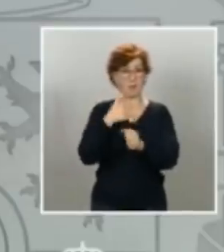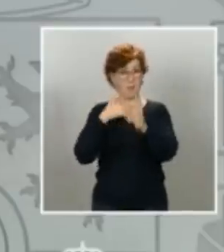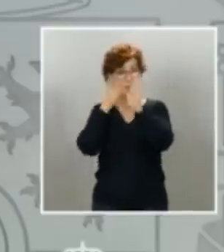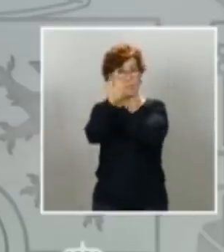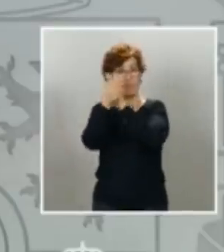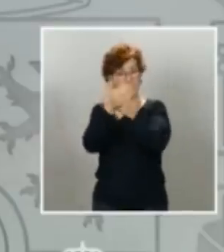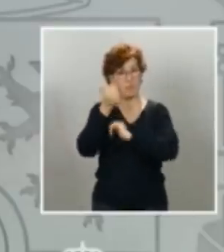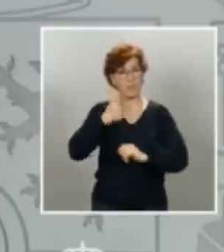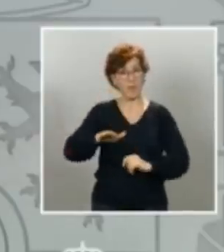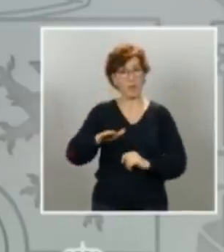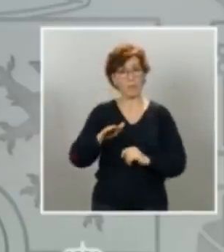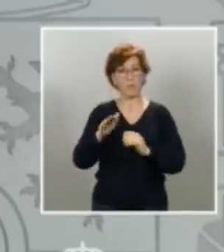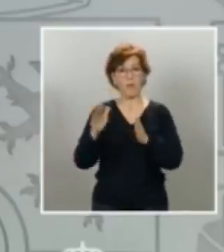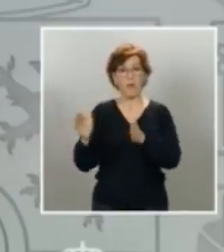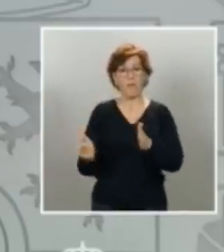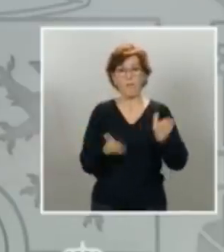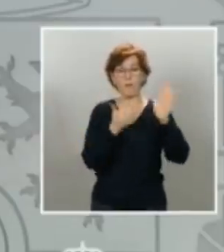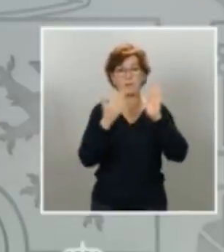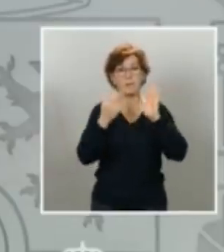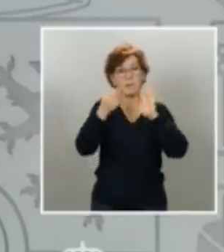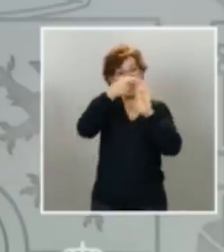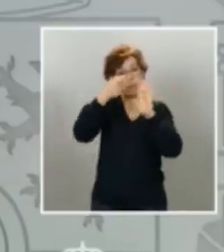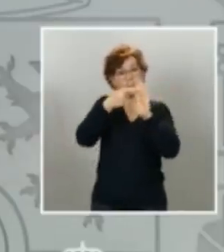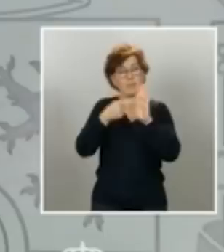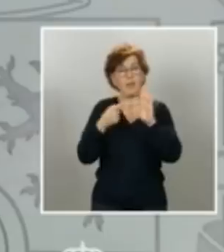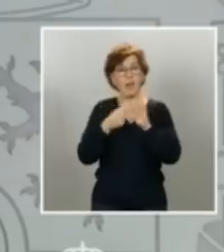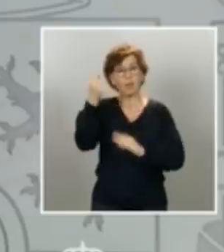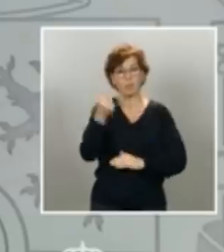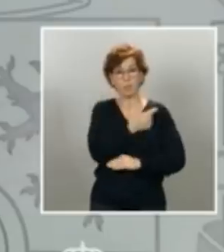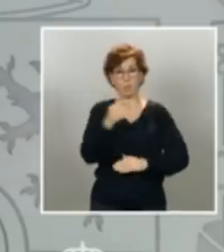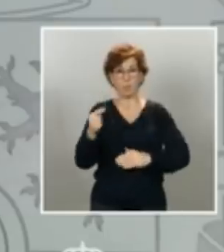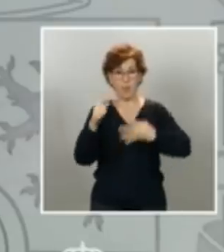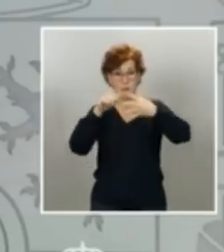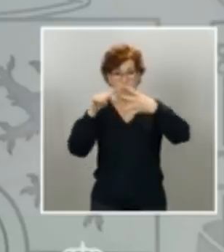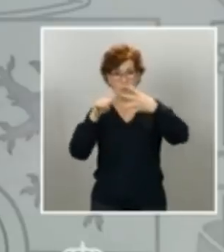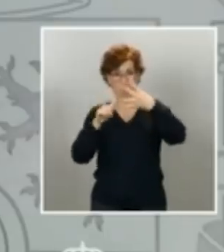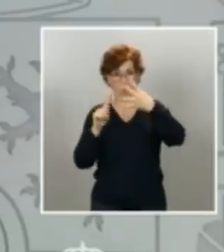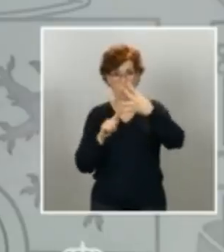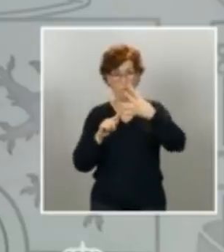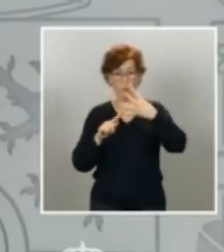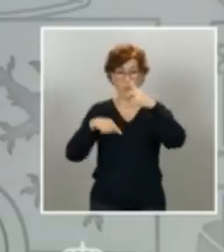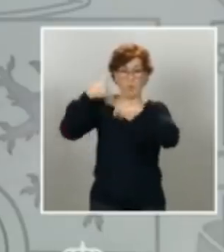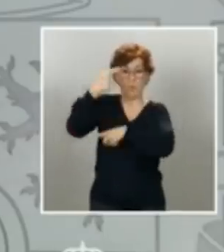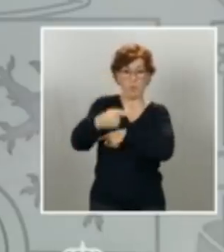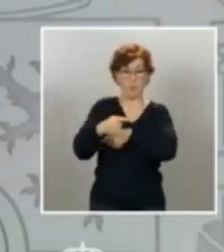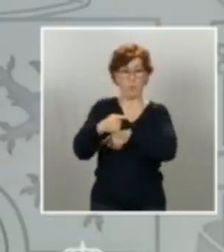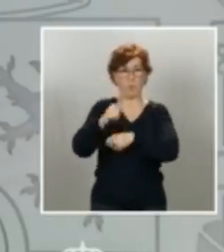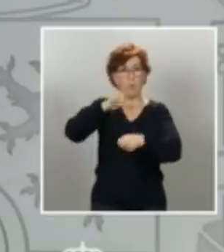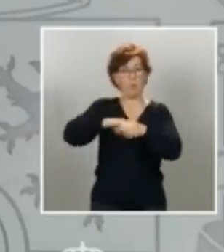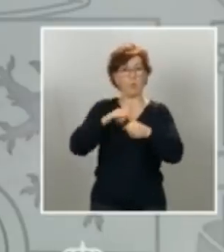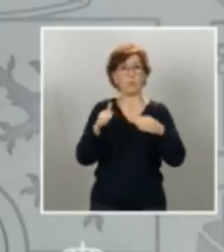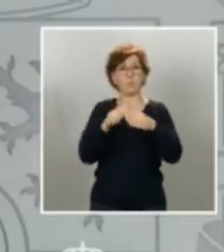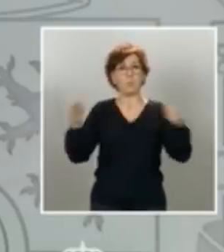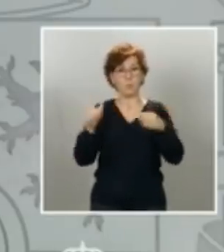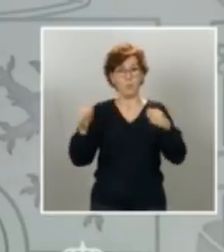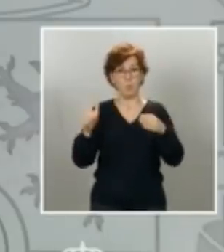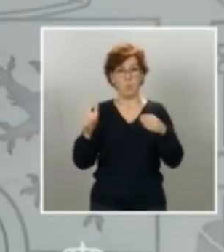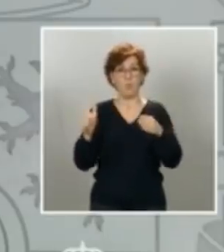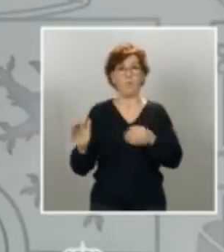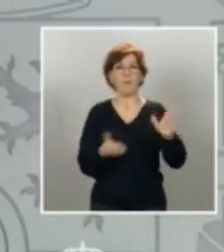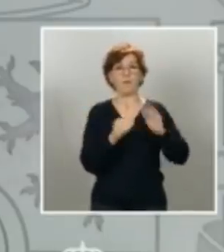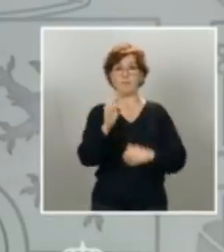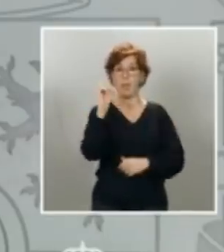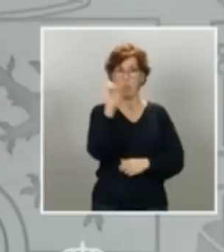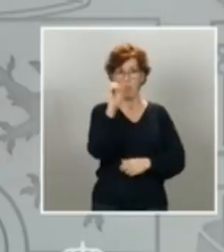oposición nos mantiene encerrados en casa porque no sabe que otra cosa a hacer nos demostró ya su incompetencia para dotar de material de protección a